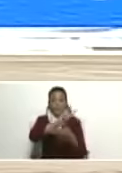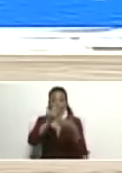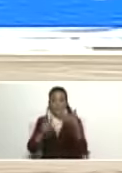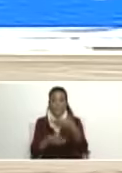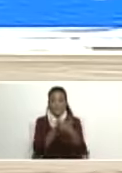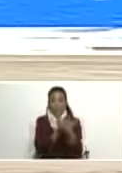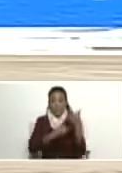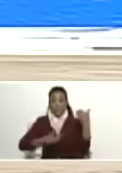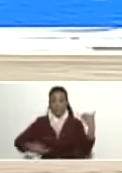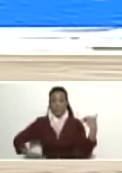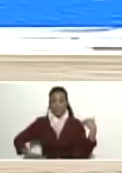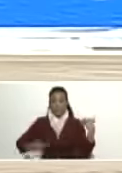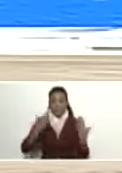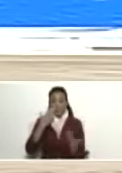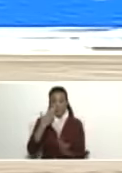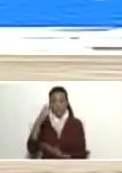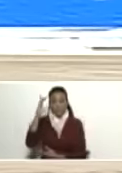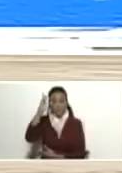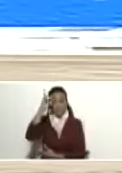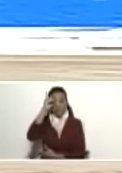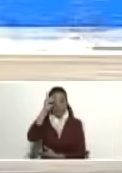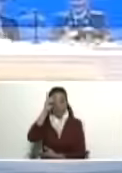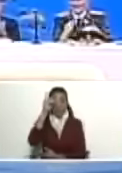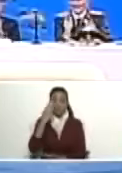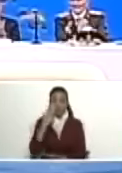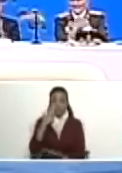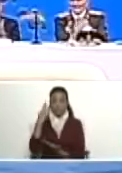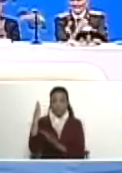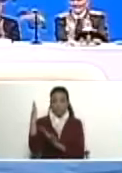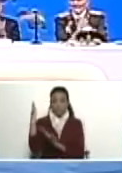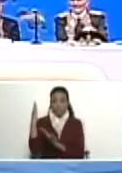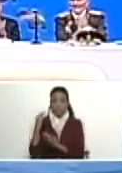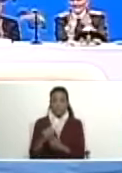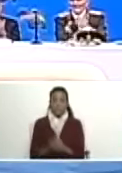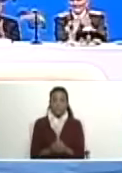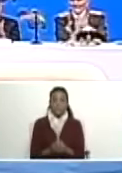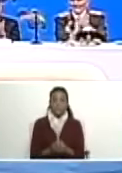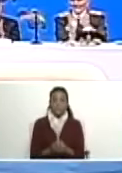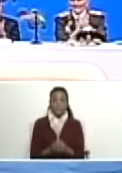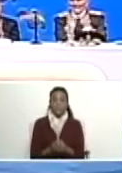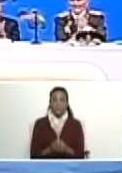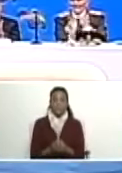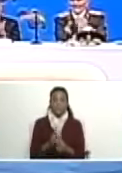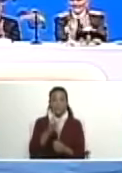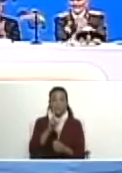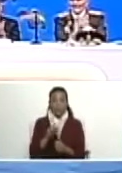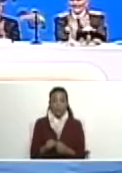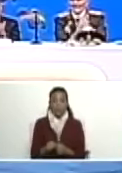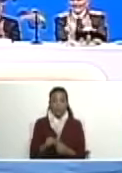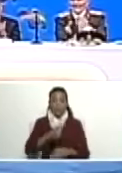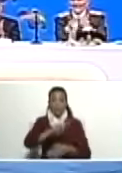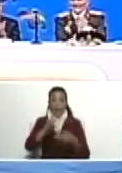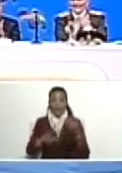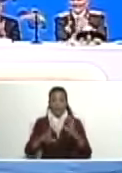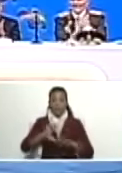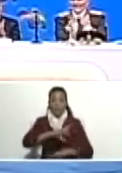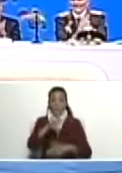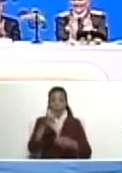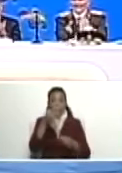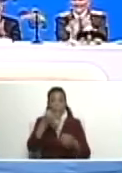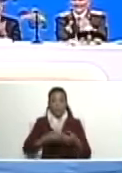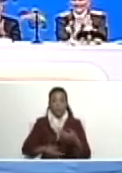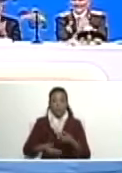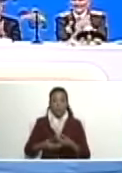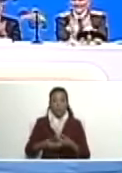vicepresidenta de la República Bolivariana de Venezuela, Delcy Rodríguez, y jefa de la Comisión